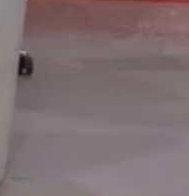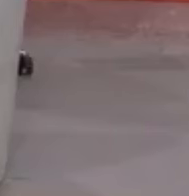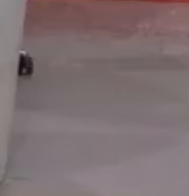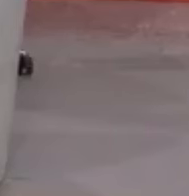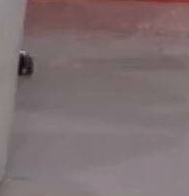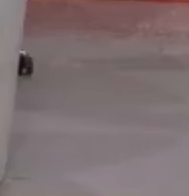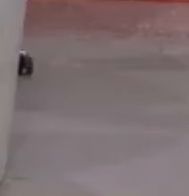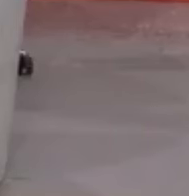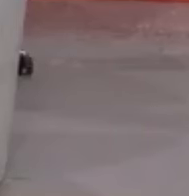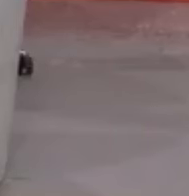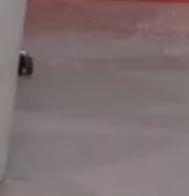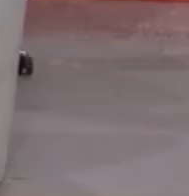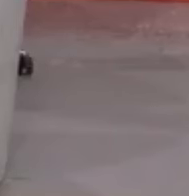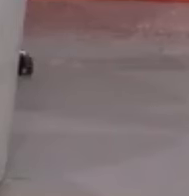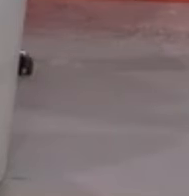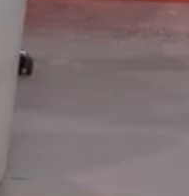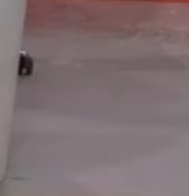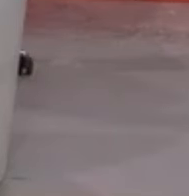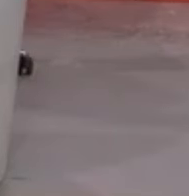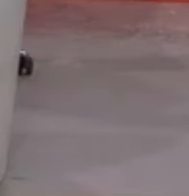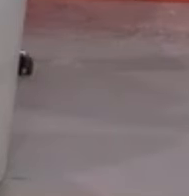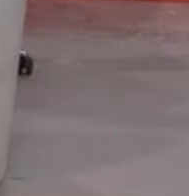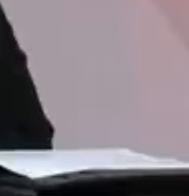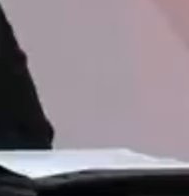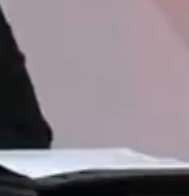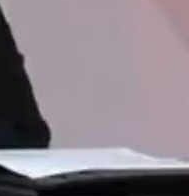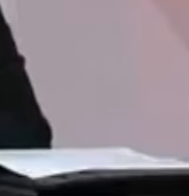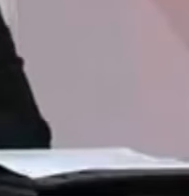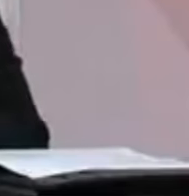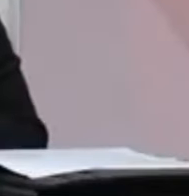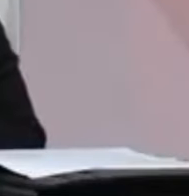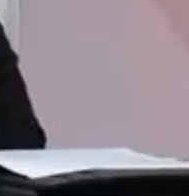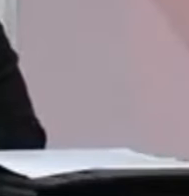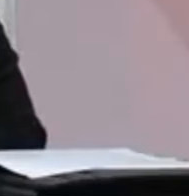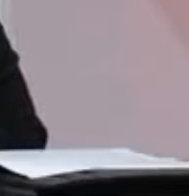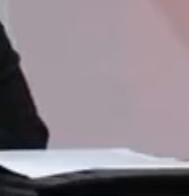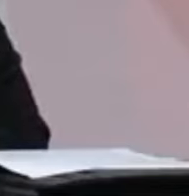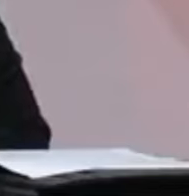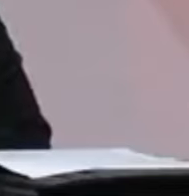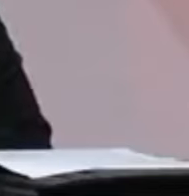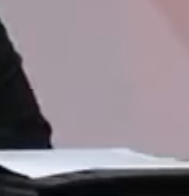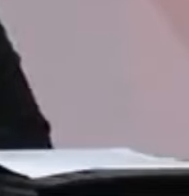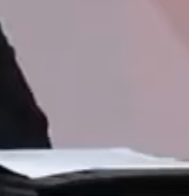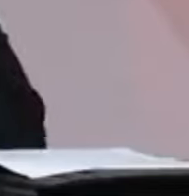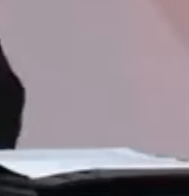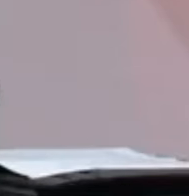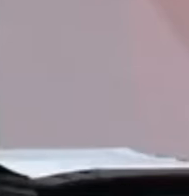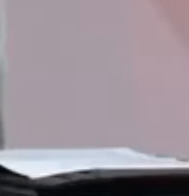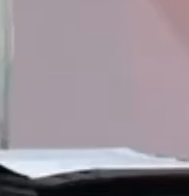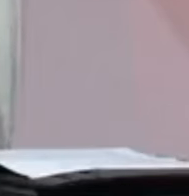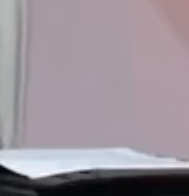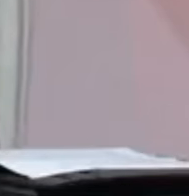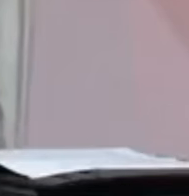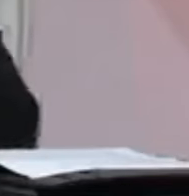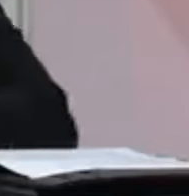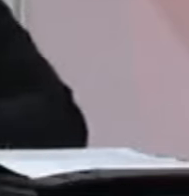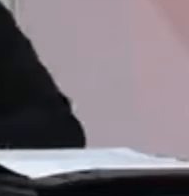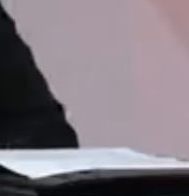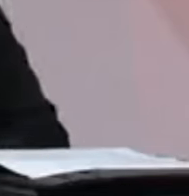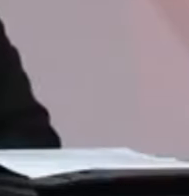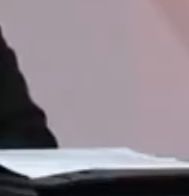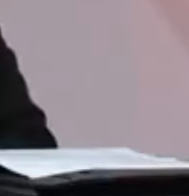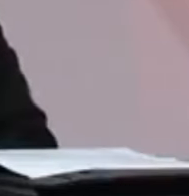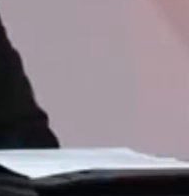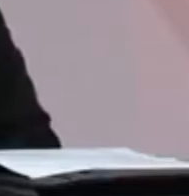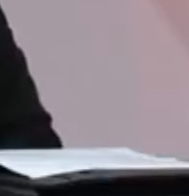de abasto de la capital, pero quiero que nos actualice en breve sobre cómo está en general la fuente de abasto en el país. Yo les propongo hacer un breve alto y regresamos